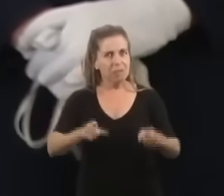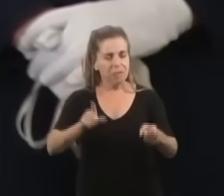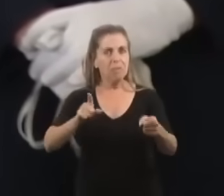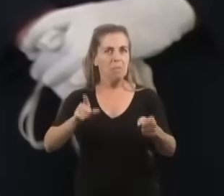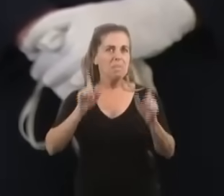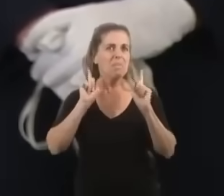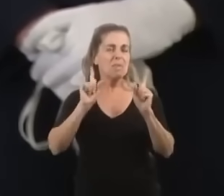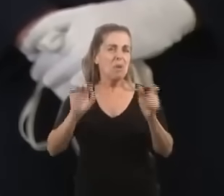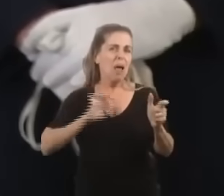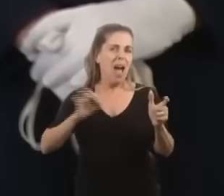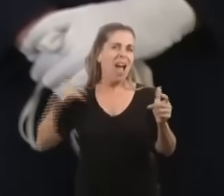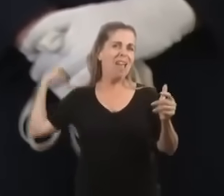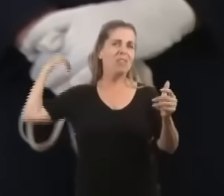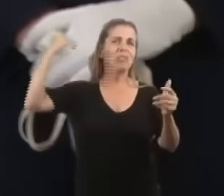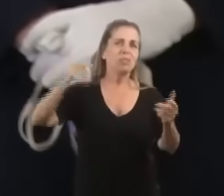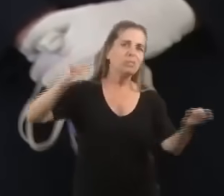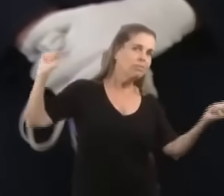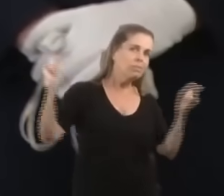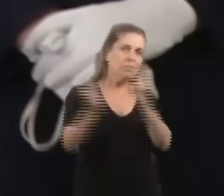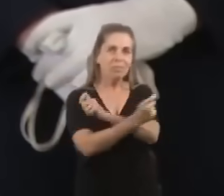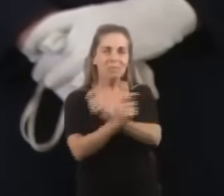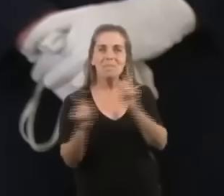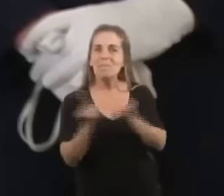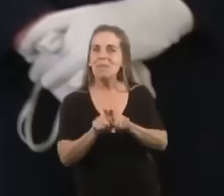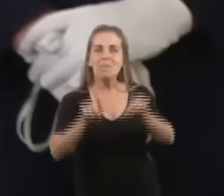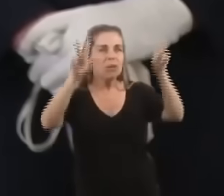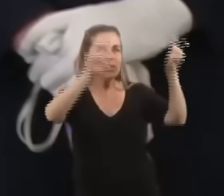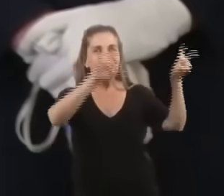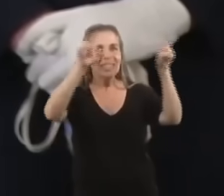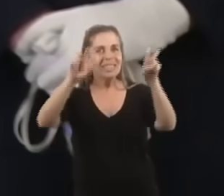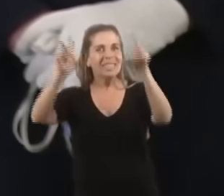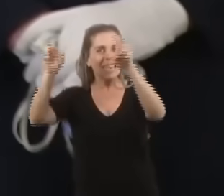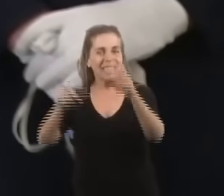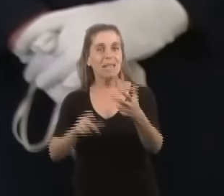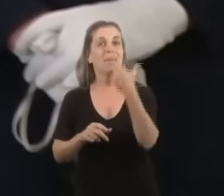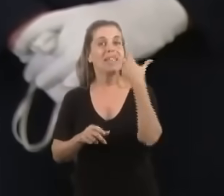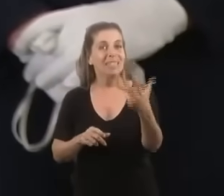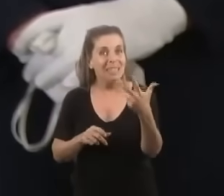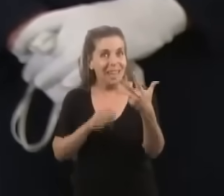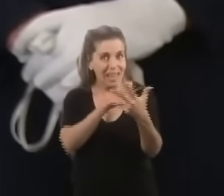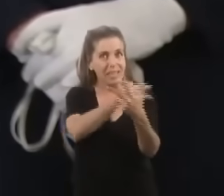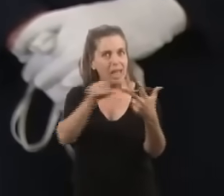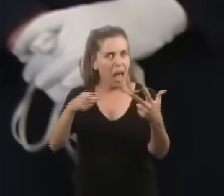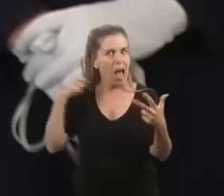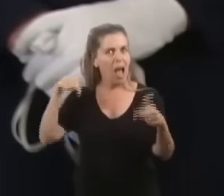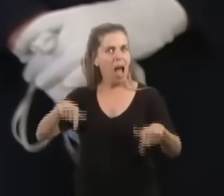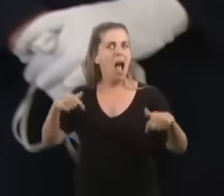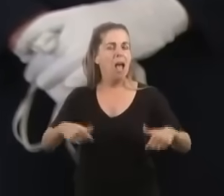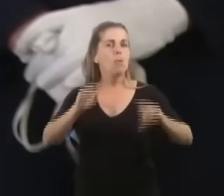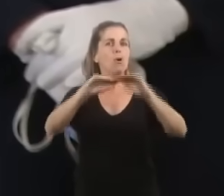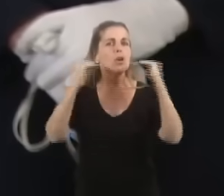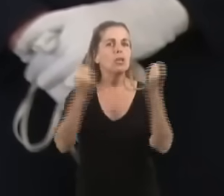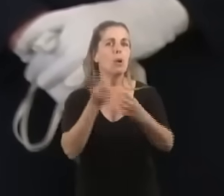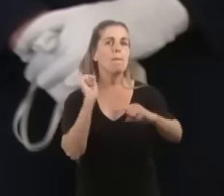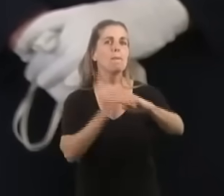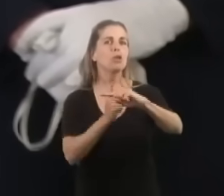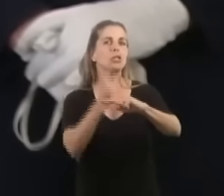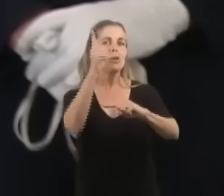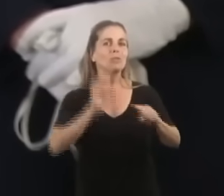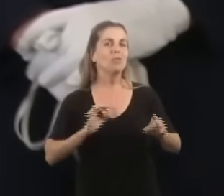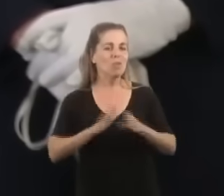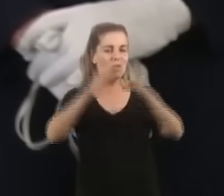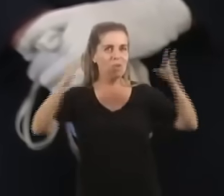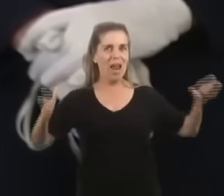la historia y son estos mismos Pilares los que ya nos están trayendo resultados positivos en este primer año de nuestra